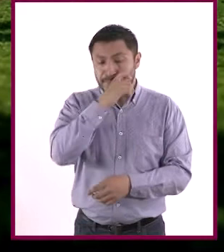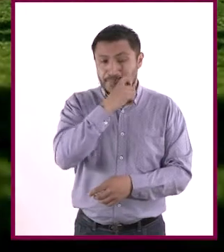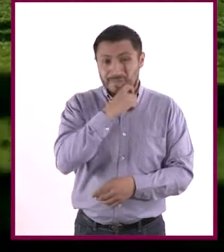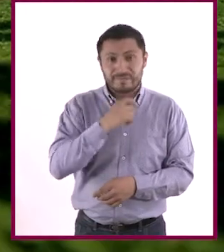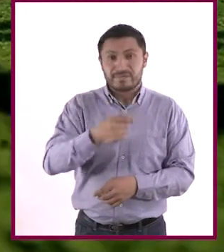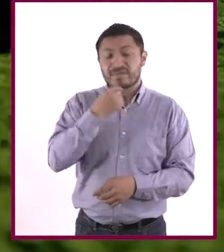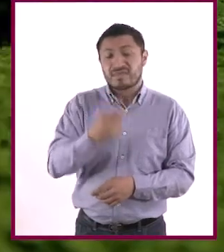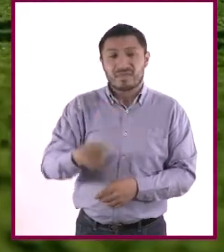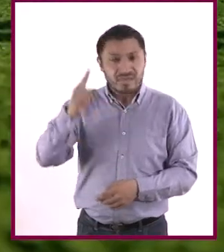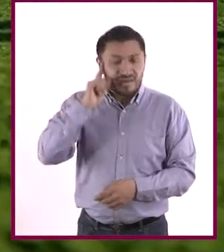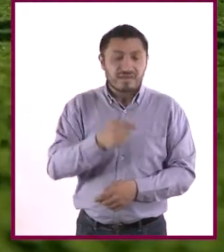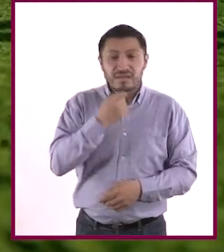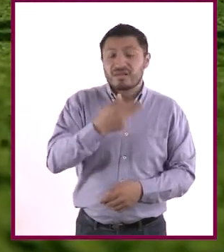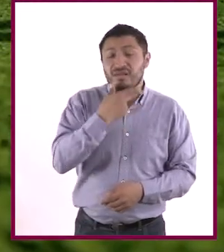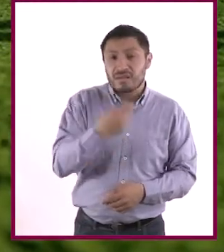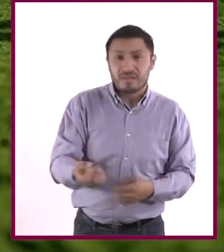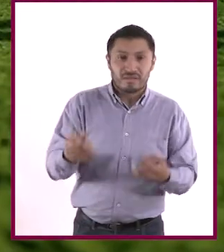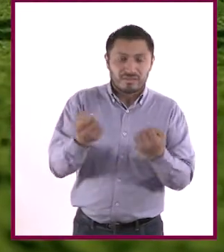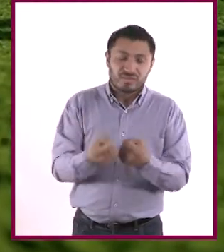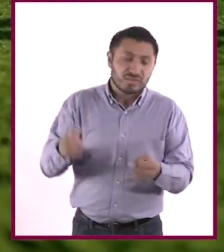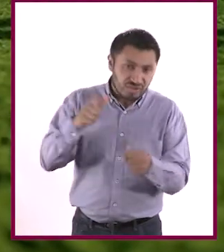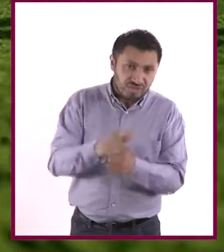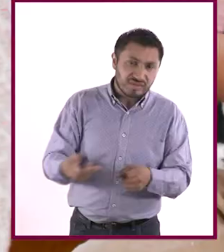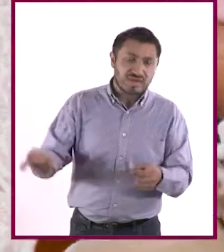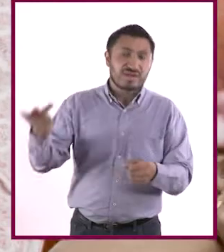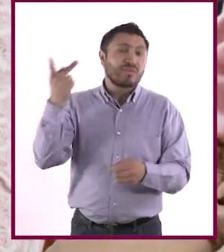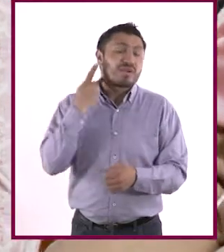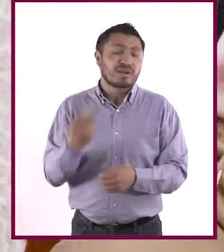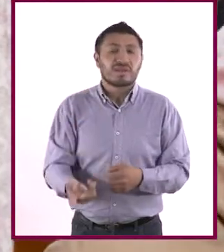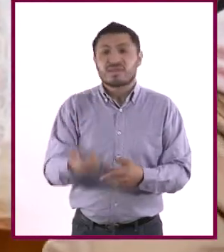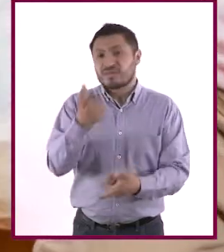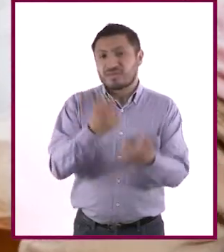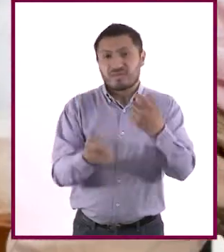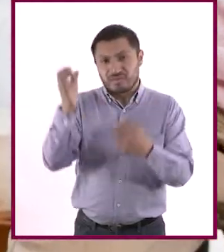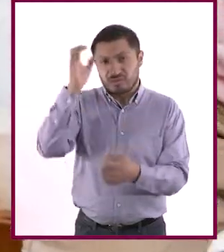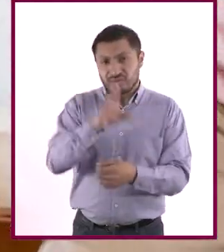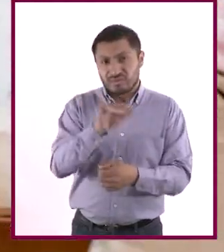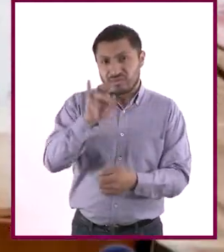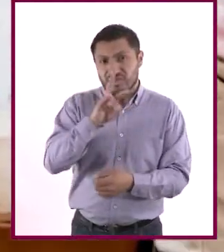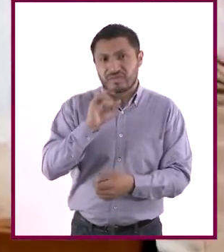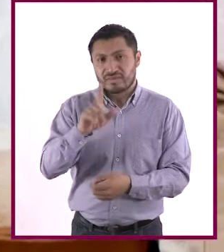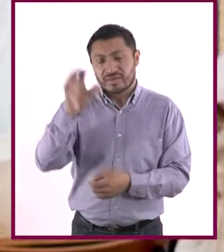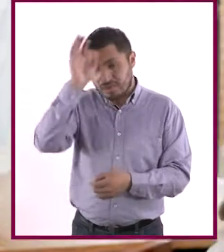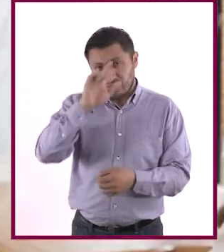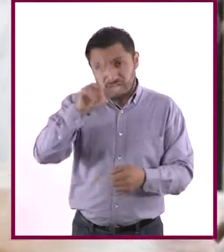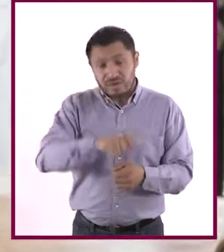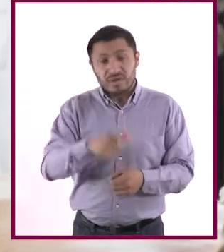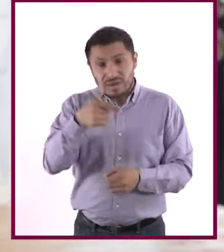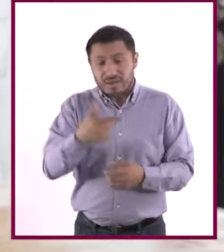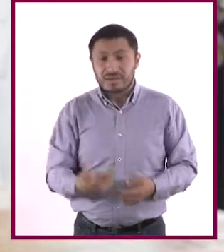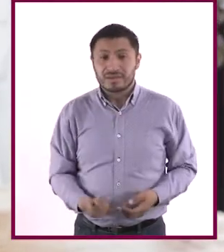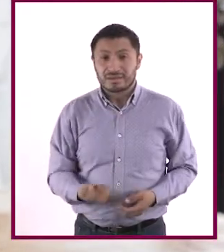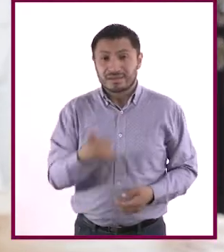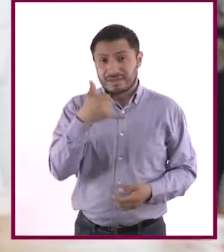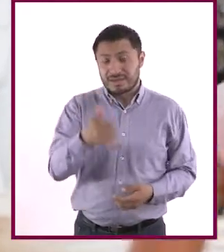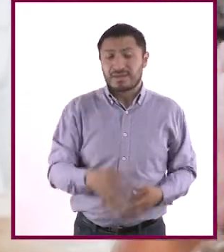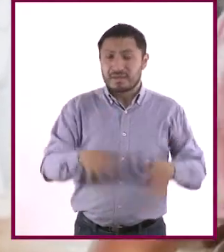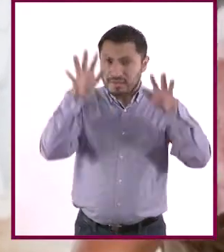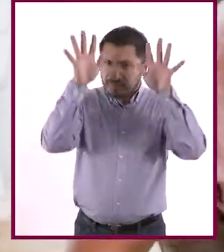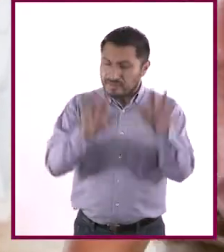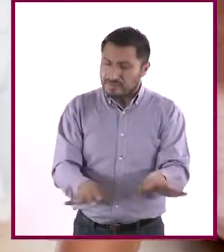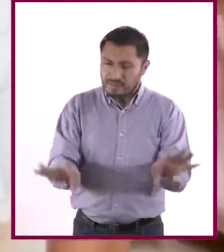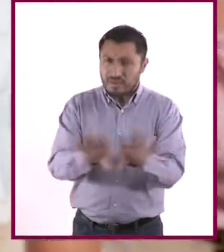como agentes sociales, económicos, políticos, civiles y culturales, y ha sido elogiada ampliamente como un